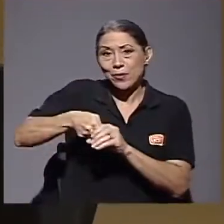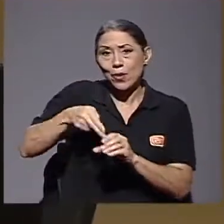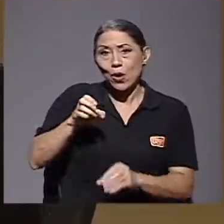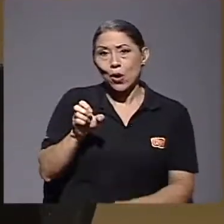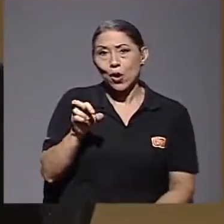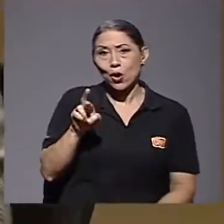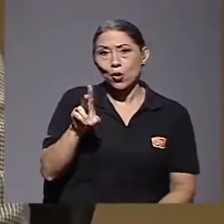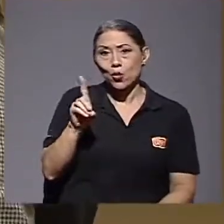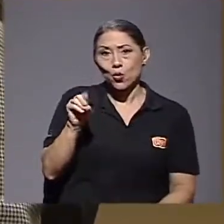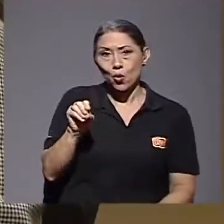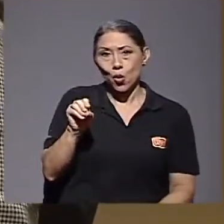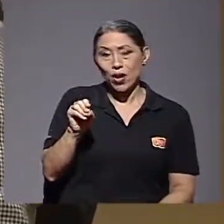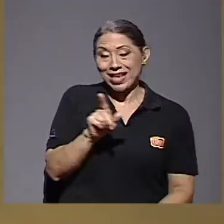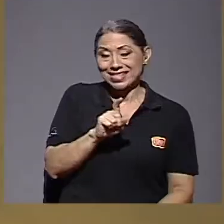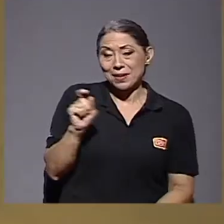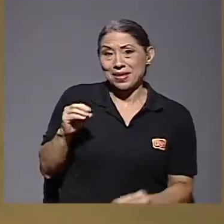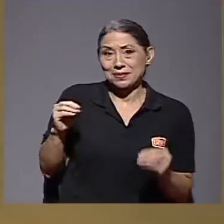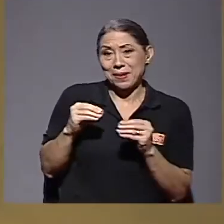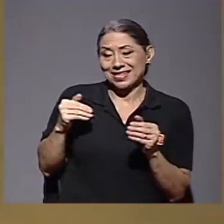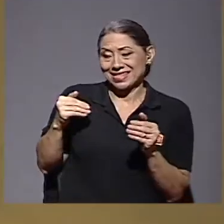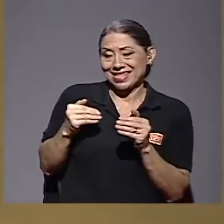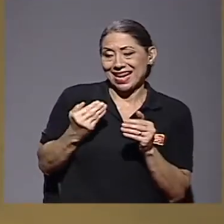del mes más cercano.